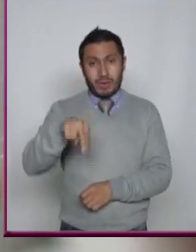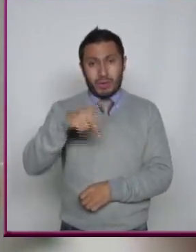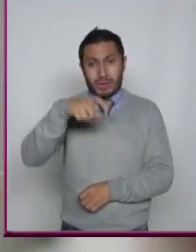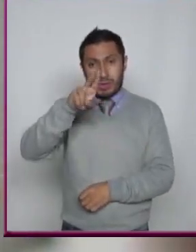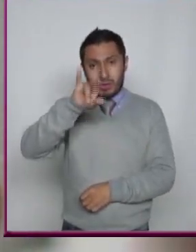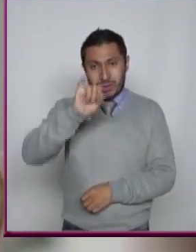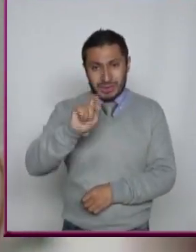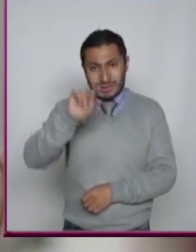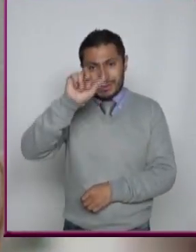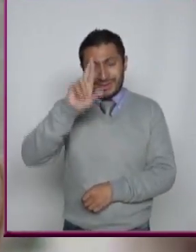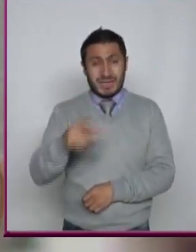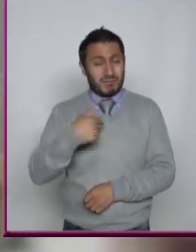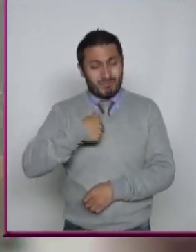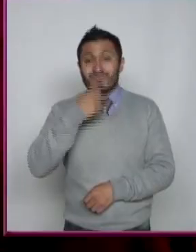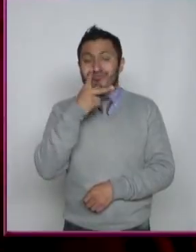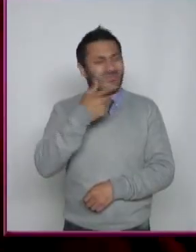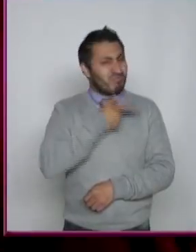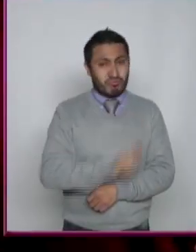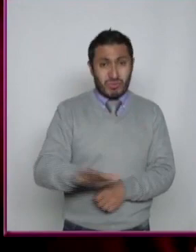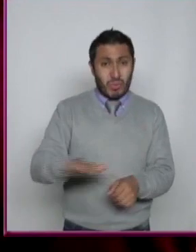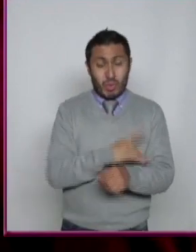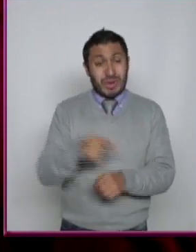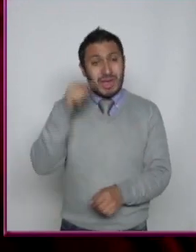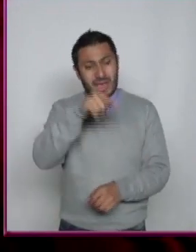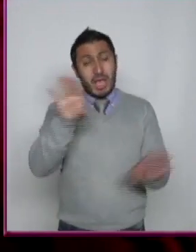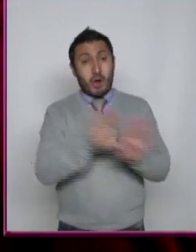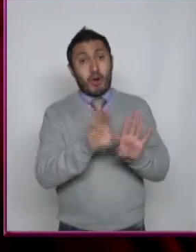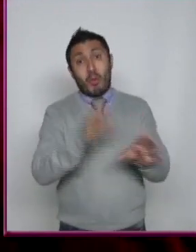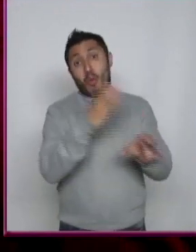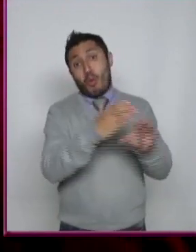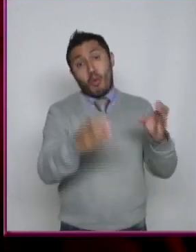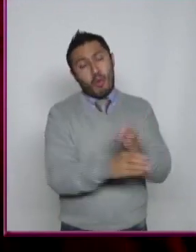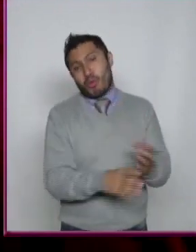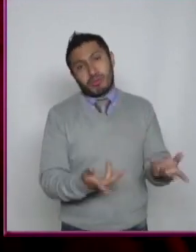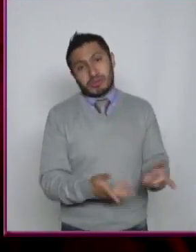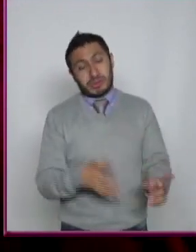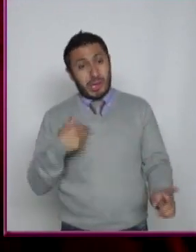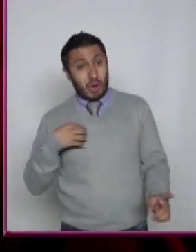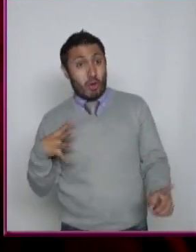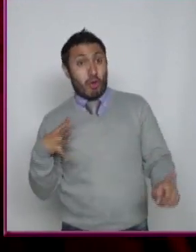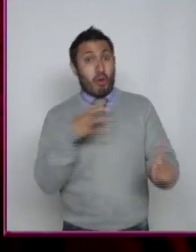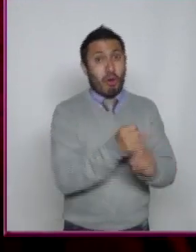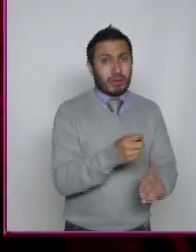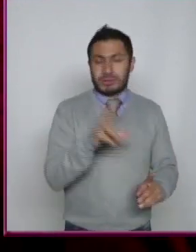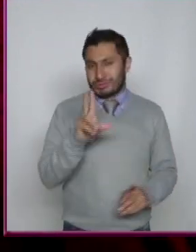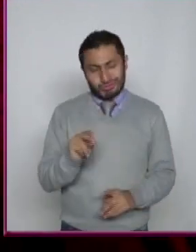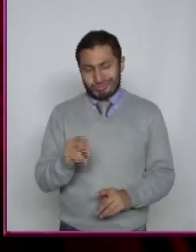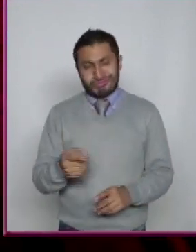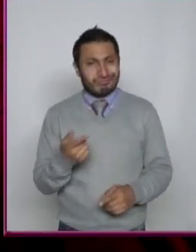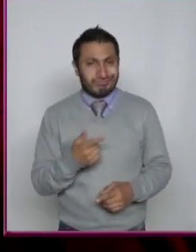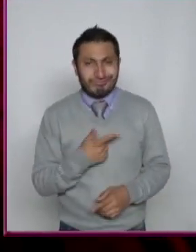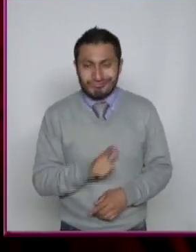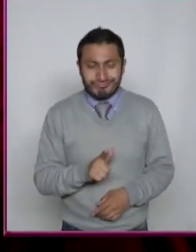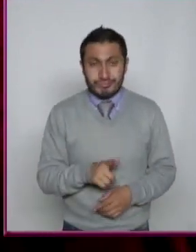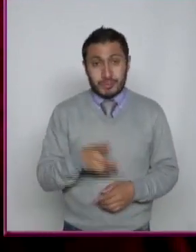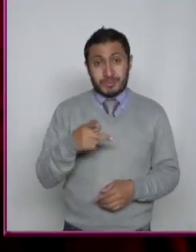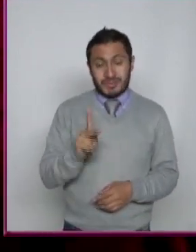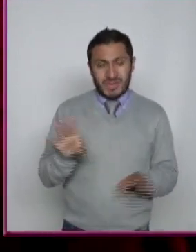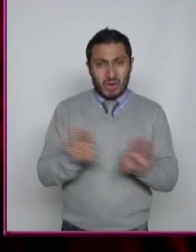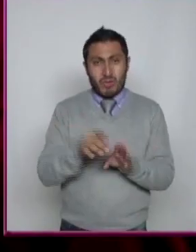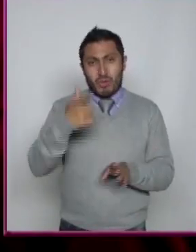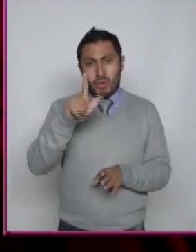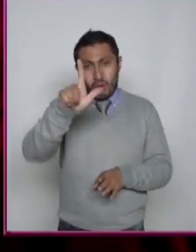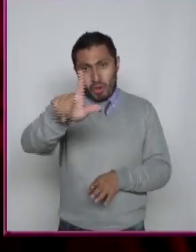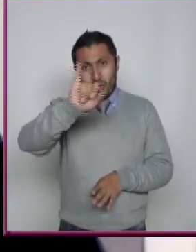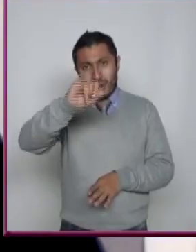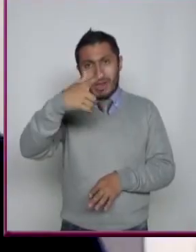me encanta, ¿no? Porque supone que la otra persona es como un territorio, no espera ser dominado, ¿no? Entonces, cómo ligar con